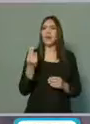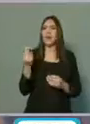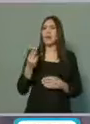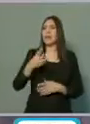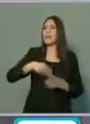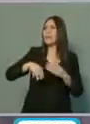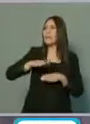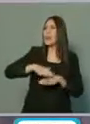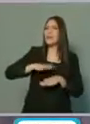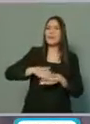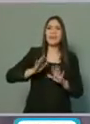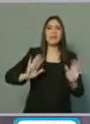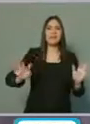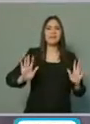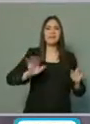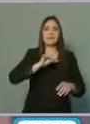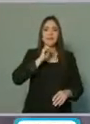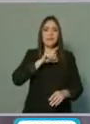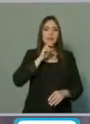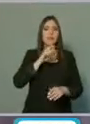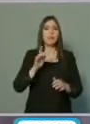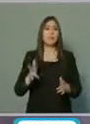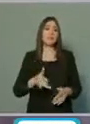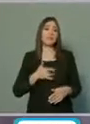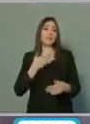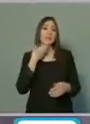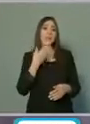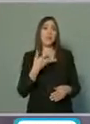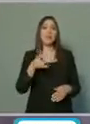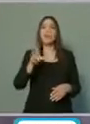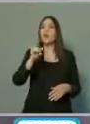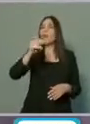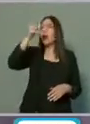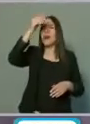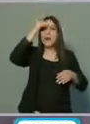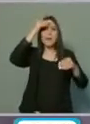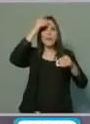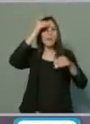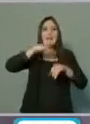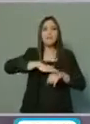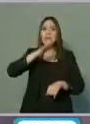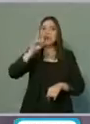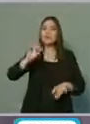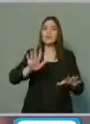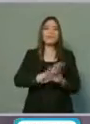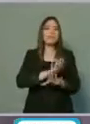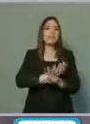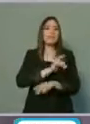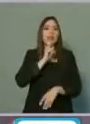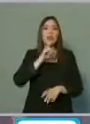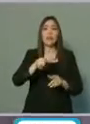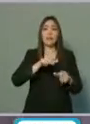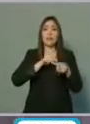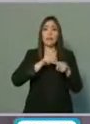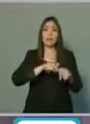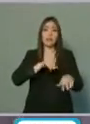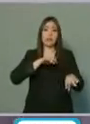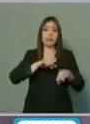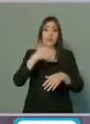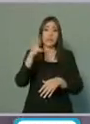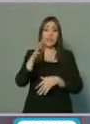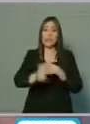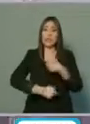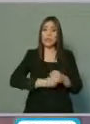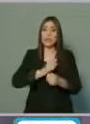creces, no aprendes y no cambias. Que es muy diferente estar contento con lo que haces. Tú puedes estar trabajando 10 años en el mismo lugar y ser